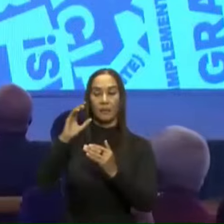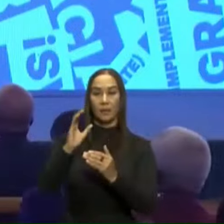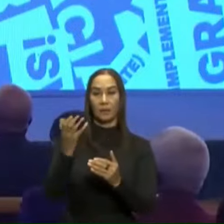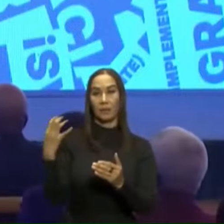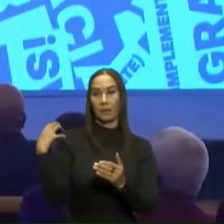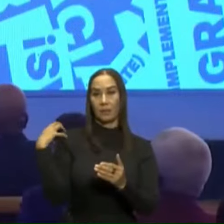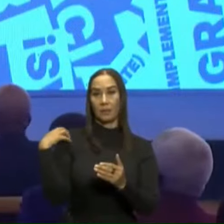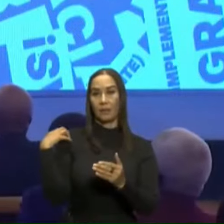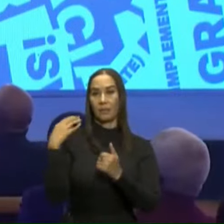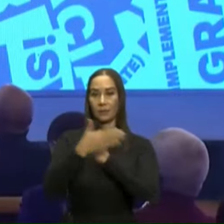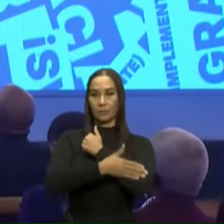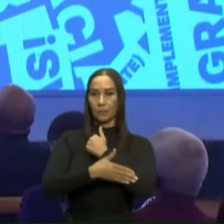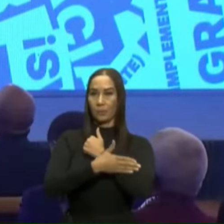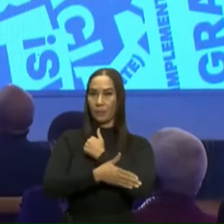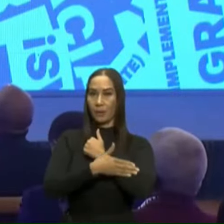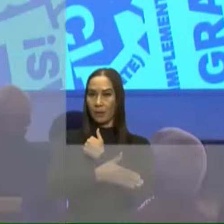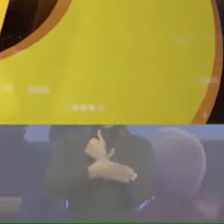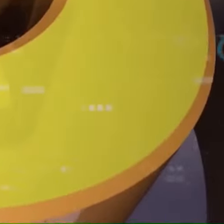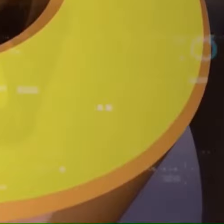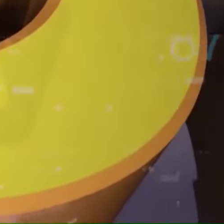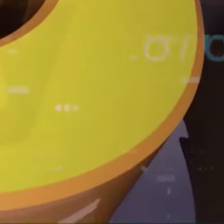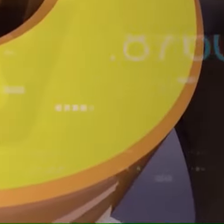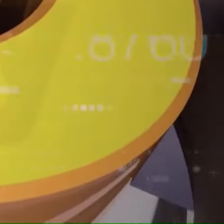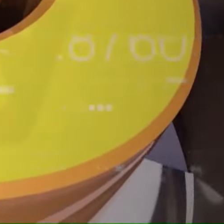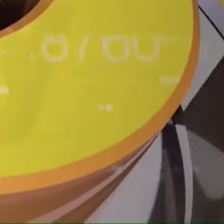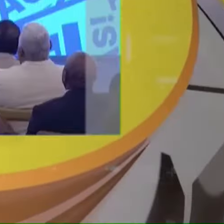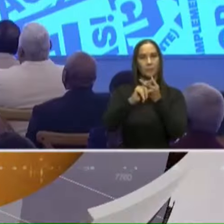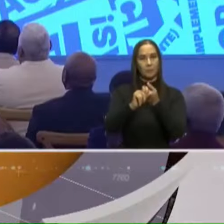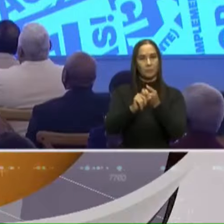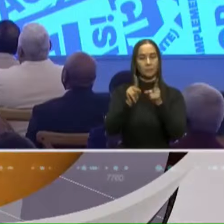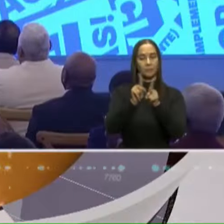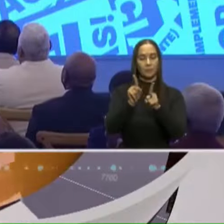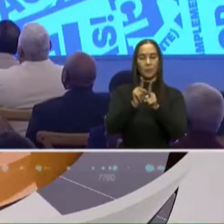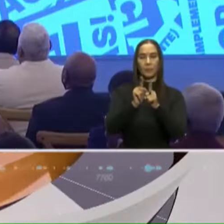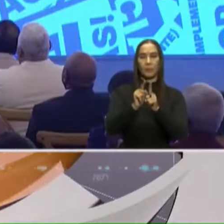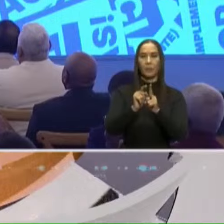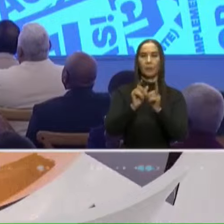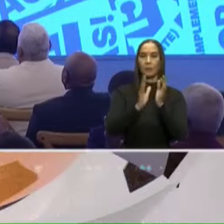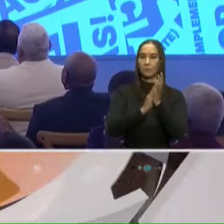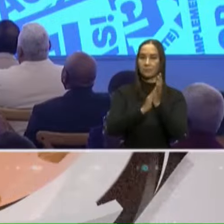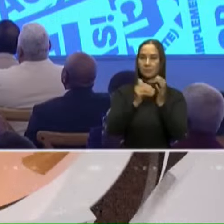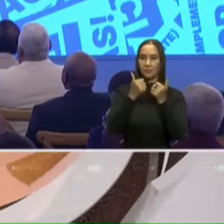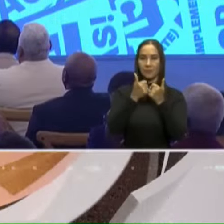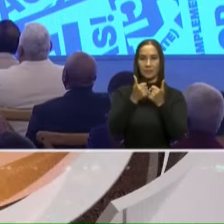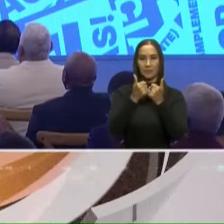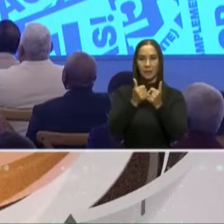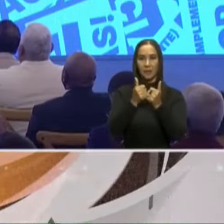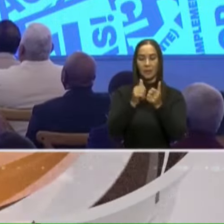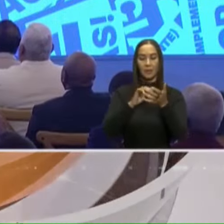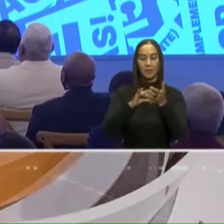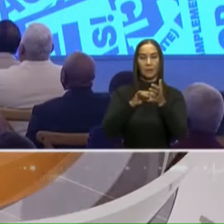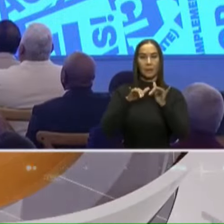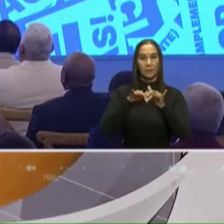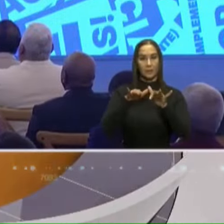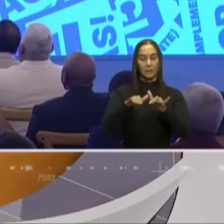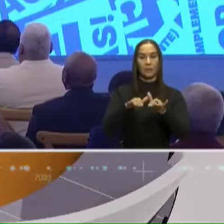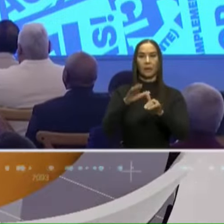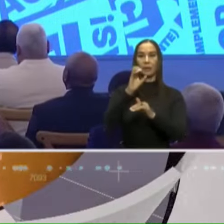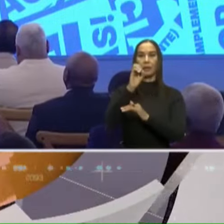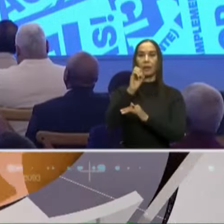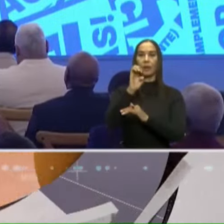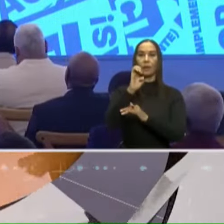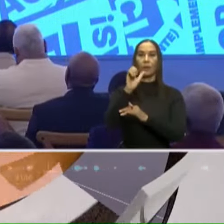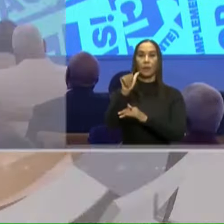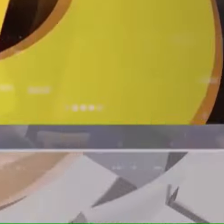pregun ya tiene planes para con eso que la palabra gracia estaba ahí que le daba las gracias a Los visitantes los que